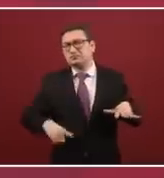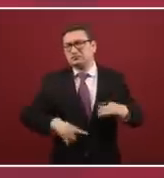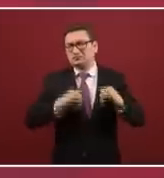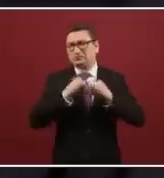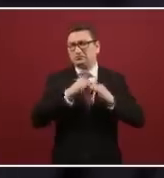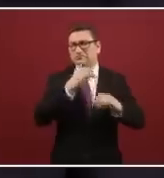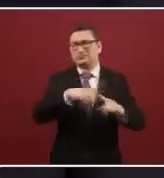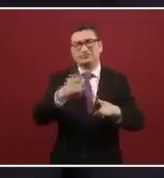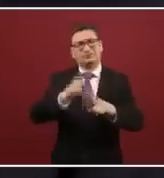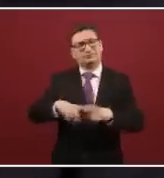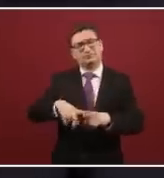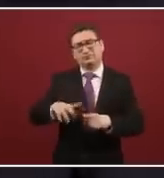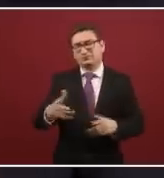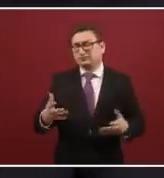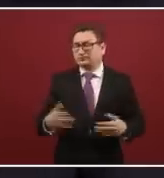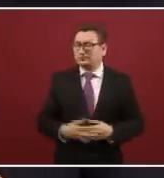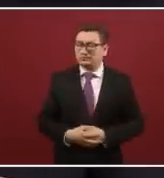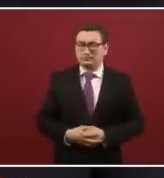Es que